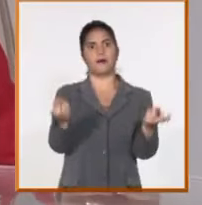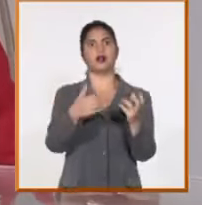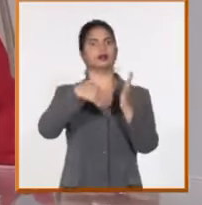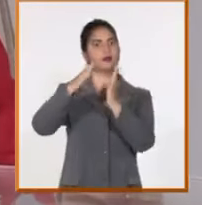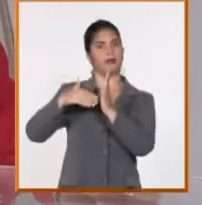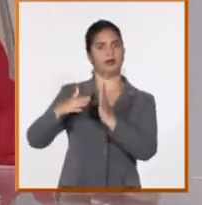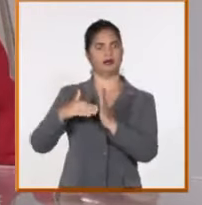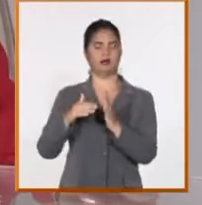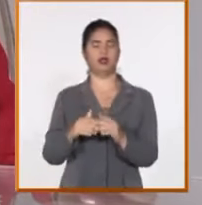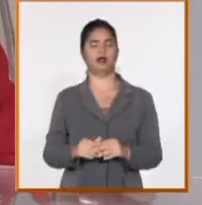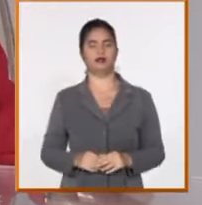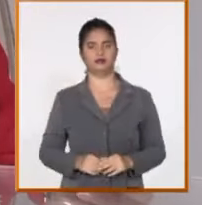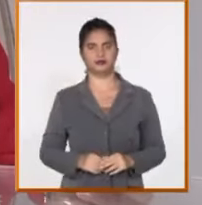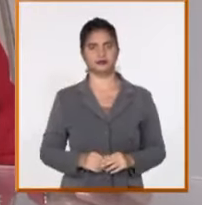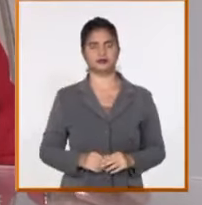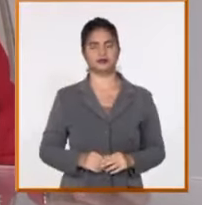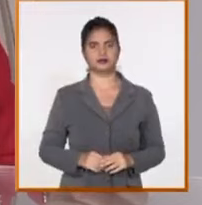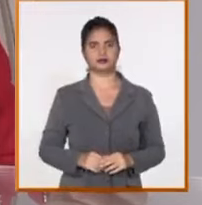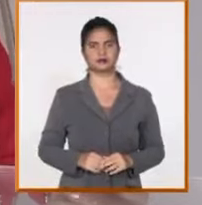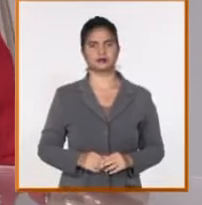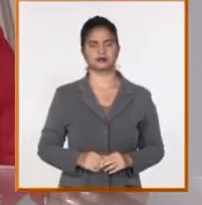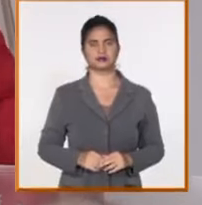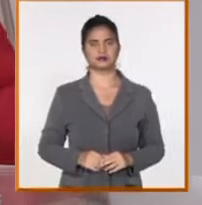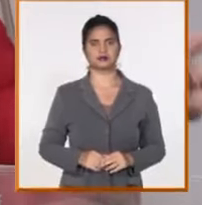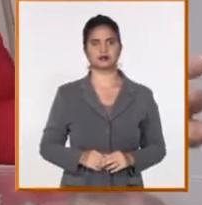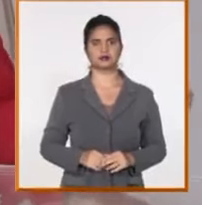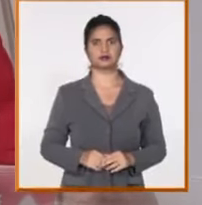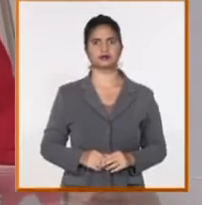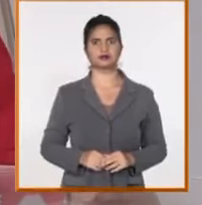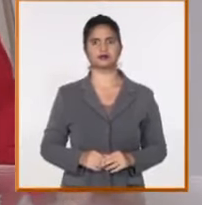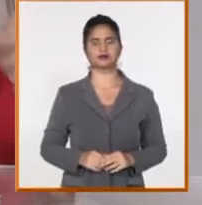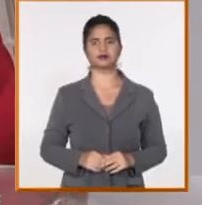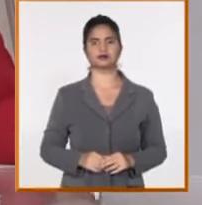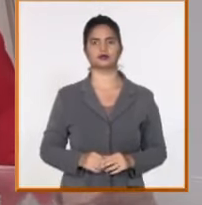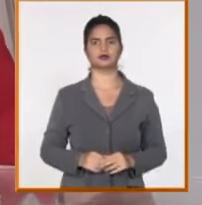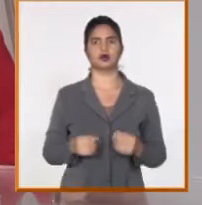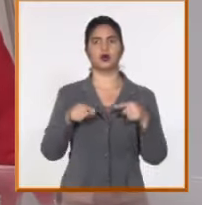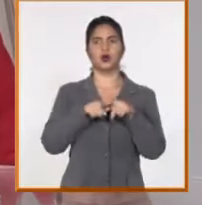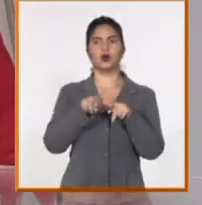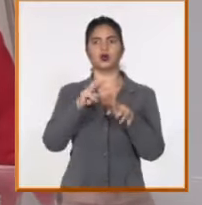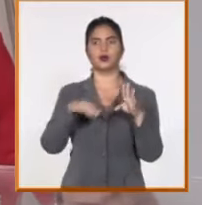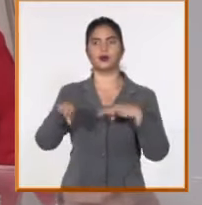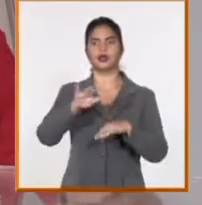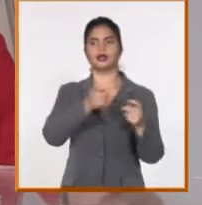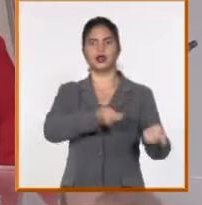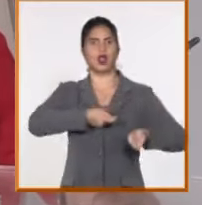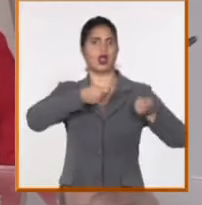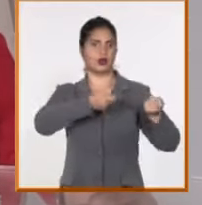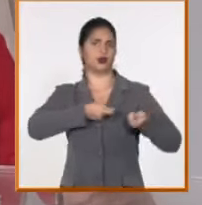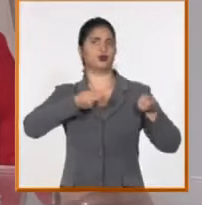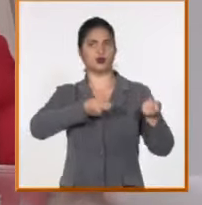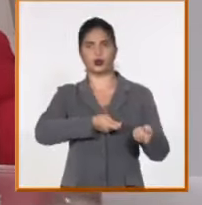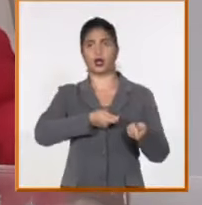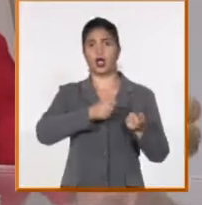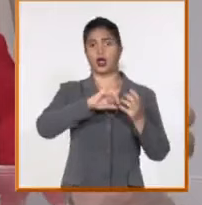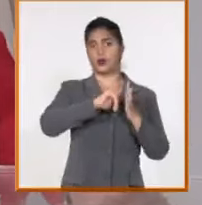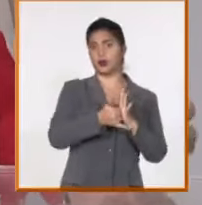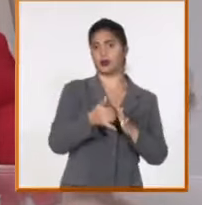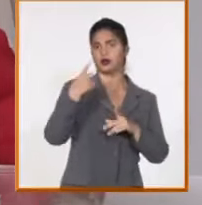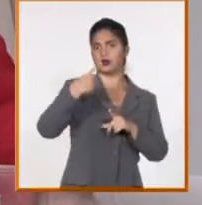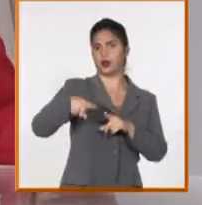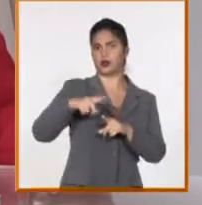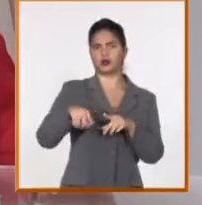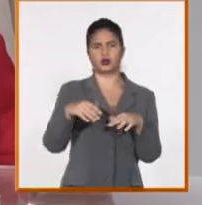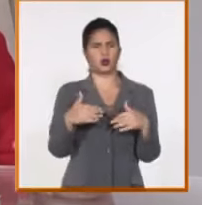sustituyendo importaciones importaciones por este concepto con el Ministerio de la agricultura También tenemos otros proyectos un reto para nosotros seguir